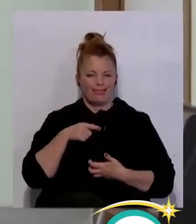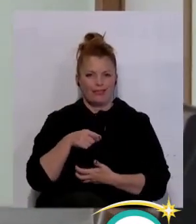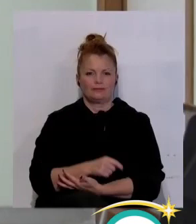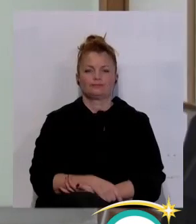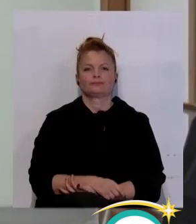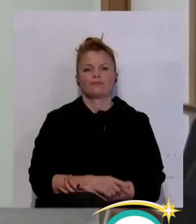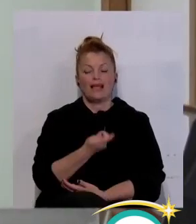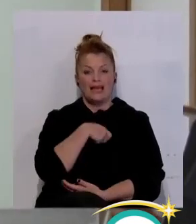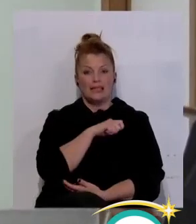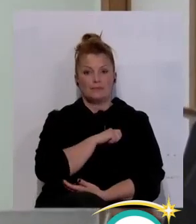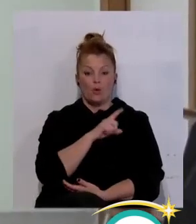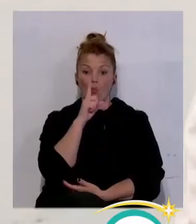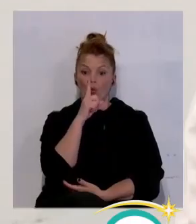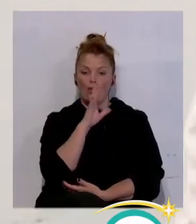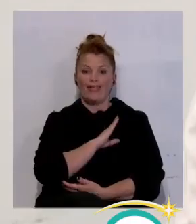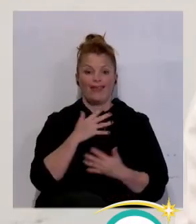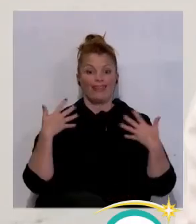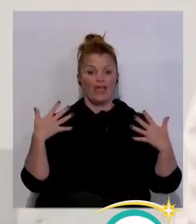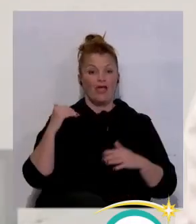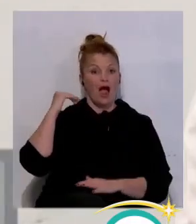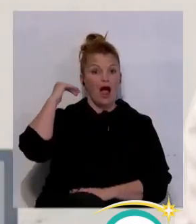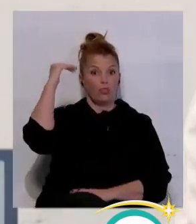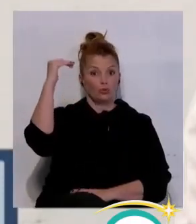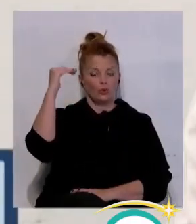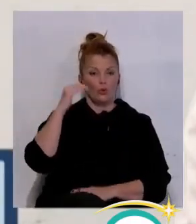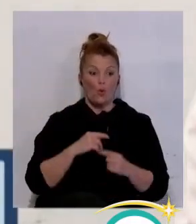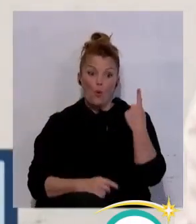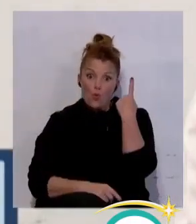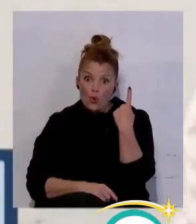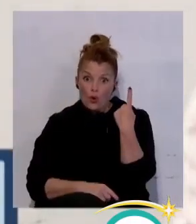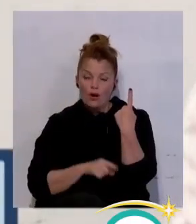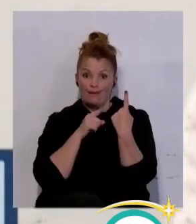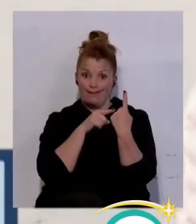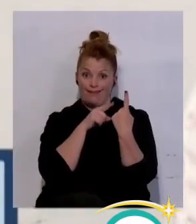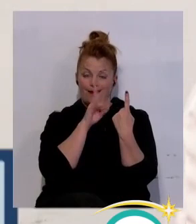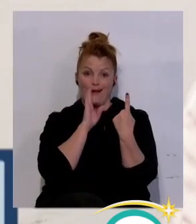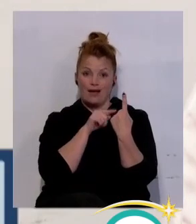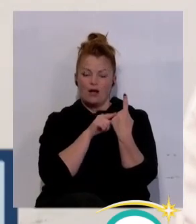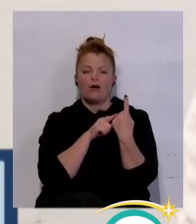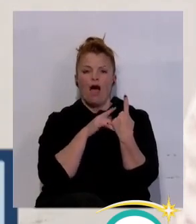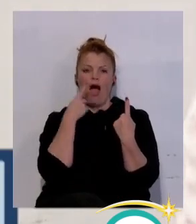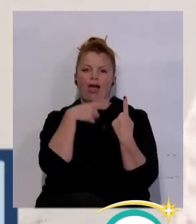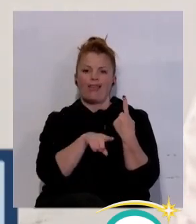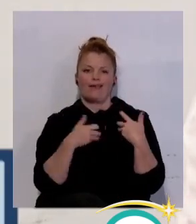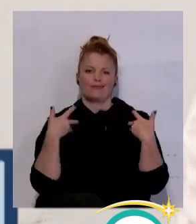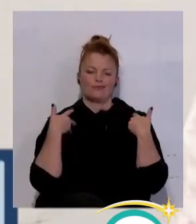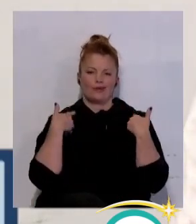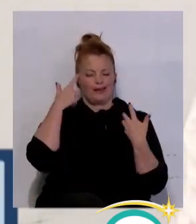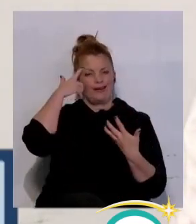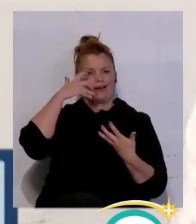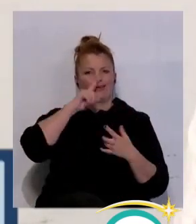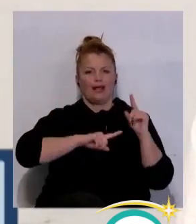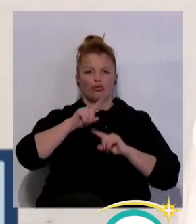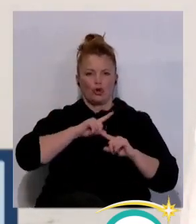España, 1 de cada 10 adultos, 1 de cada 10 adultos sufre trastornos mentales